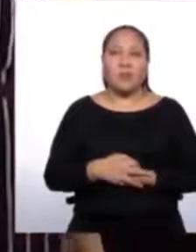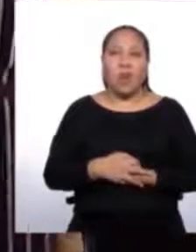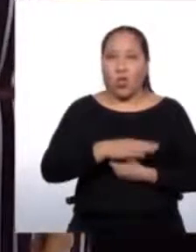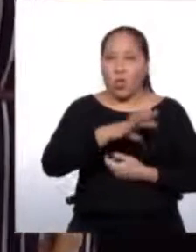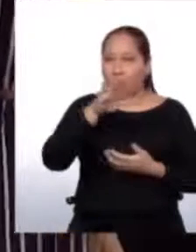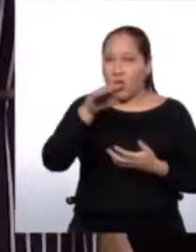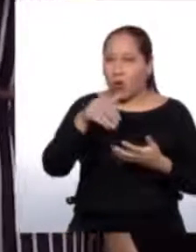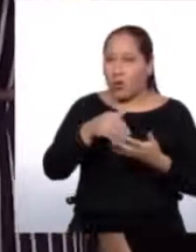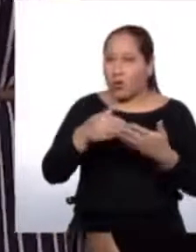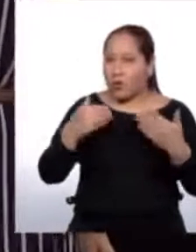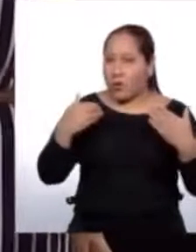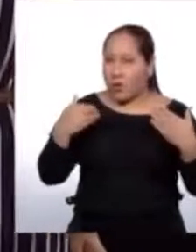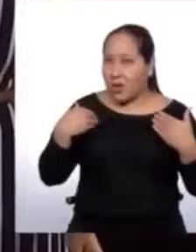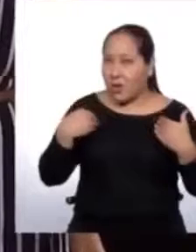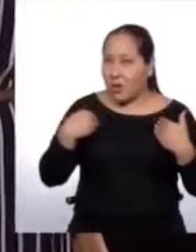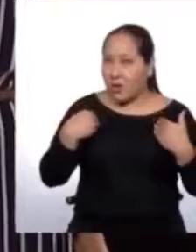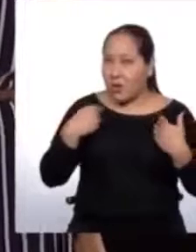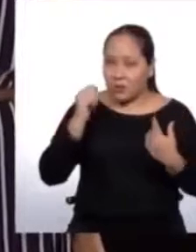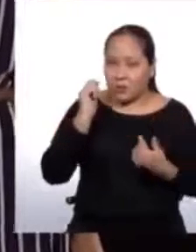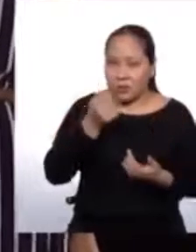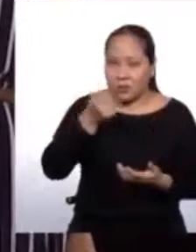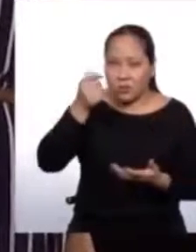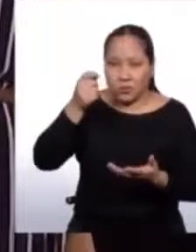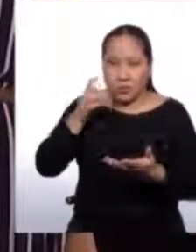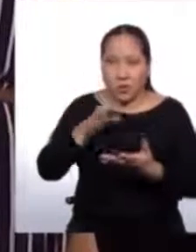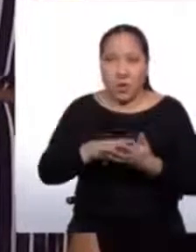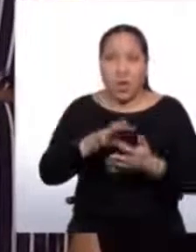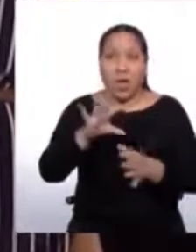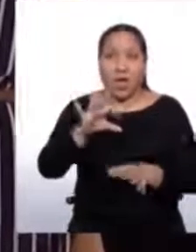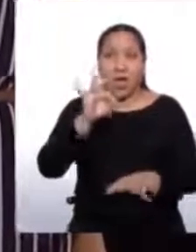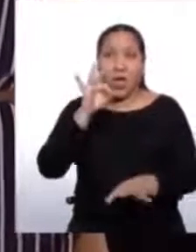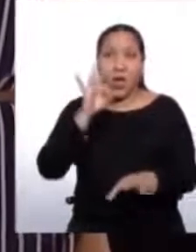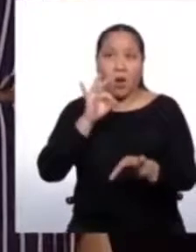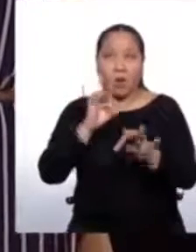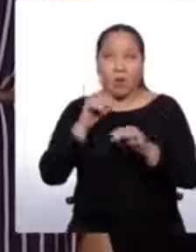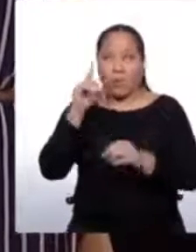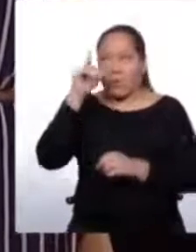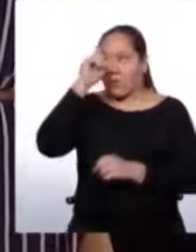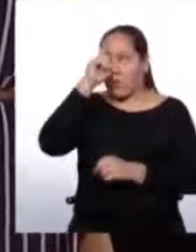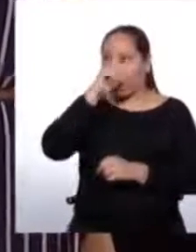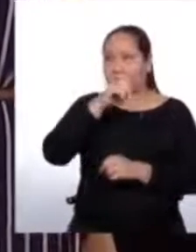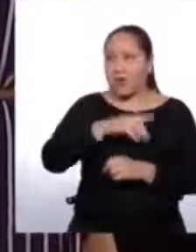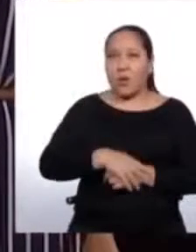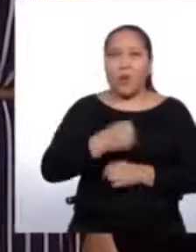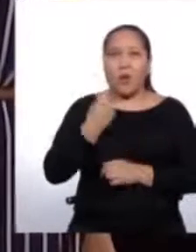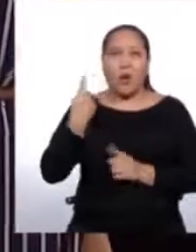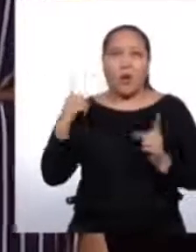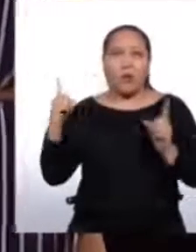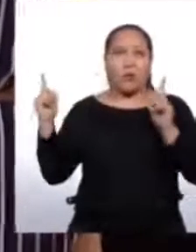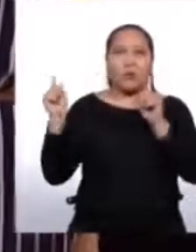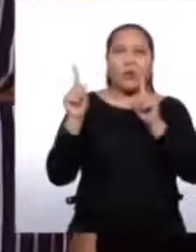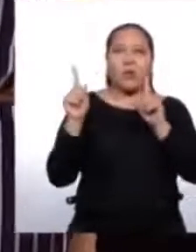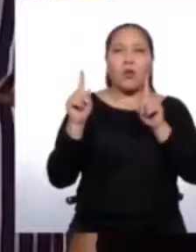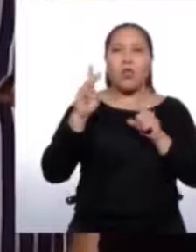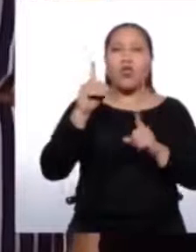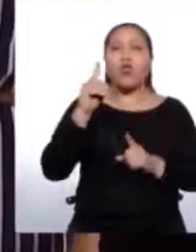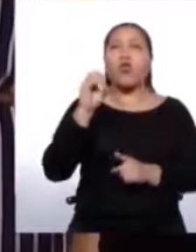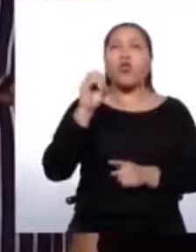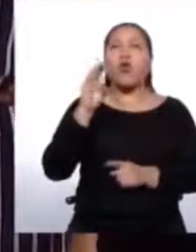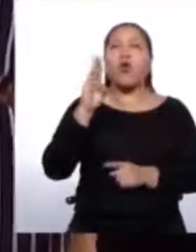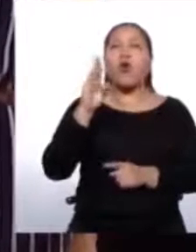Todos tenemos un doble en las antípodas, pero encontrarlo es muy difícil, porque los dobles tienden a ser siempre